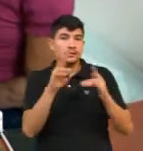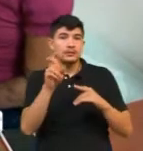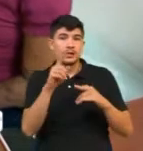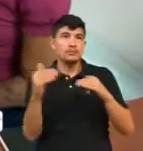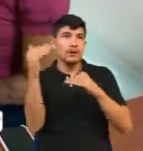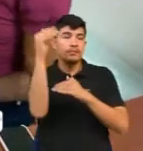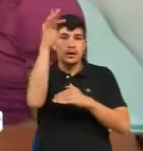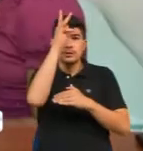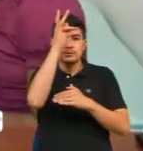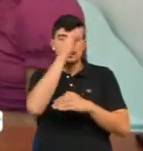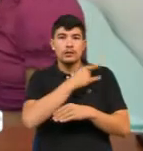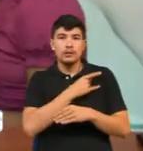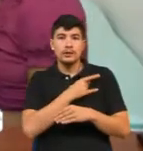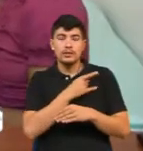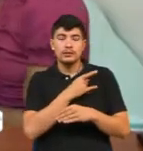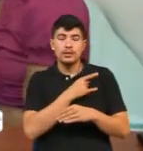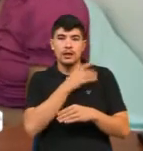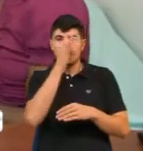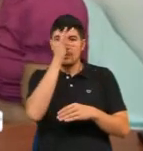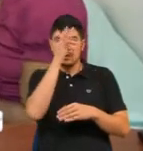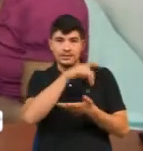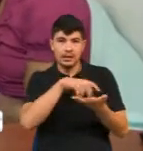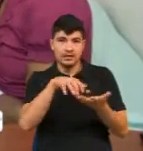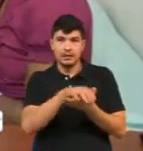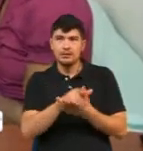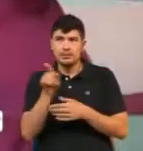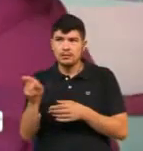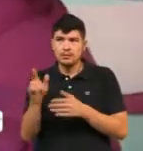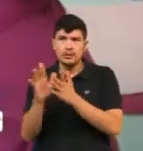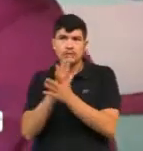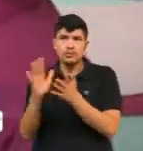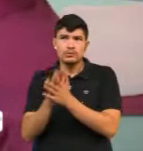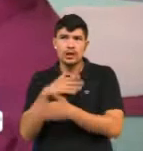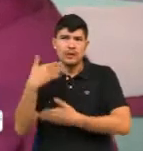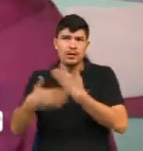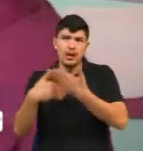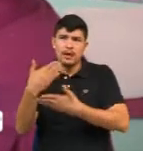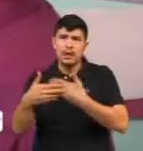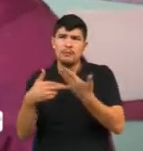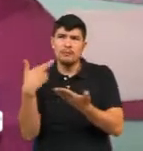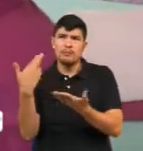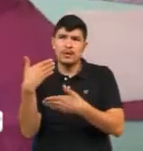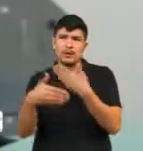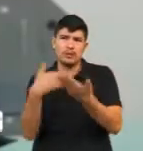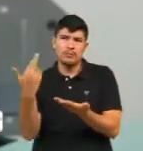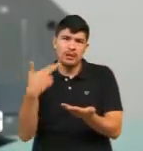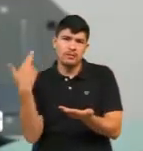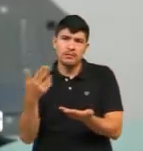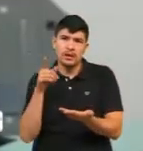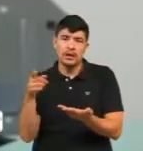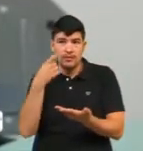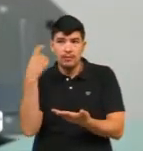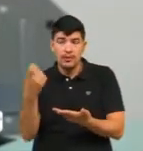del Hospital Universitario de Santander, Yelixa nos cuenta que después de pasar por un largo proceso de remisiones y búsquedas de unidades